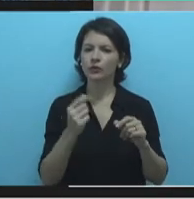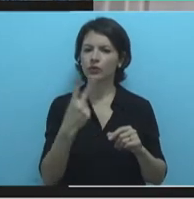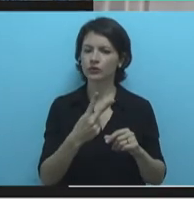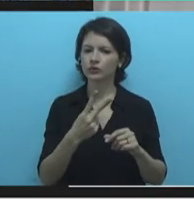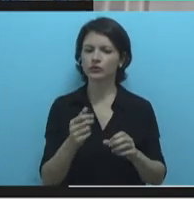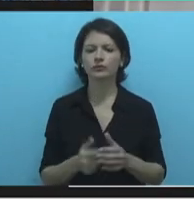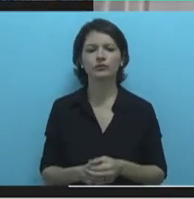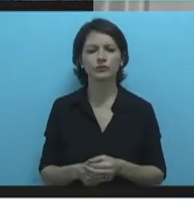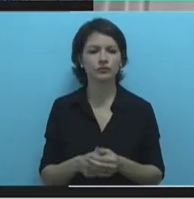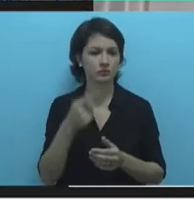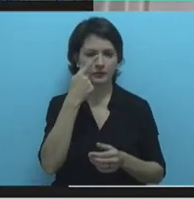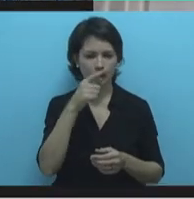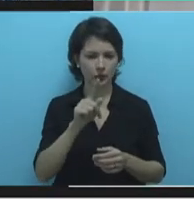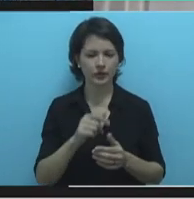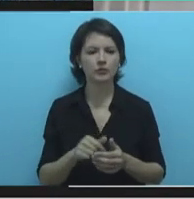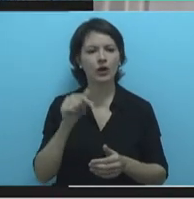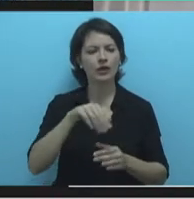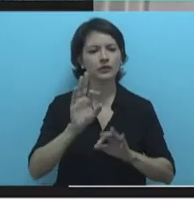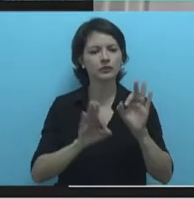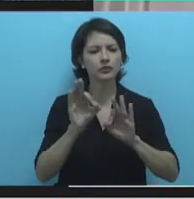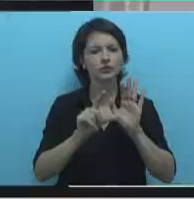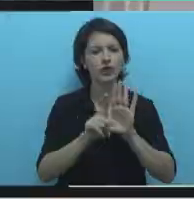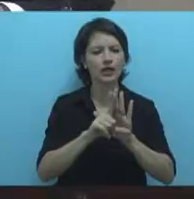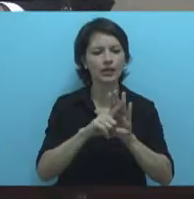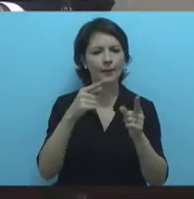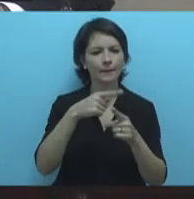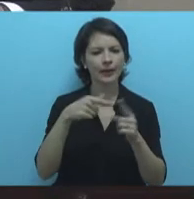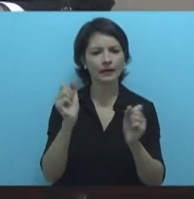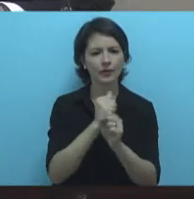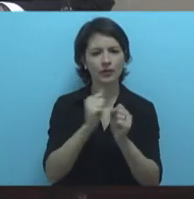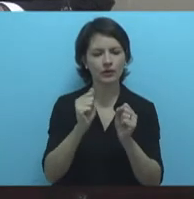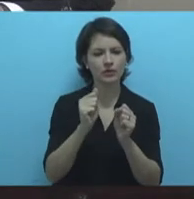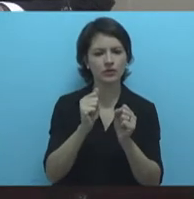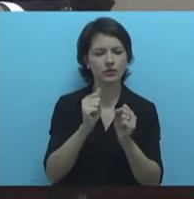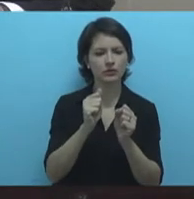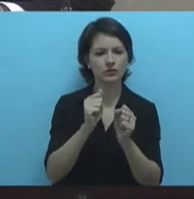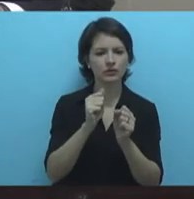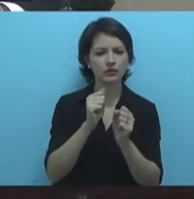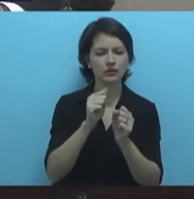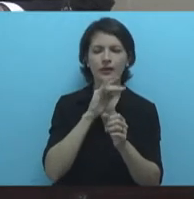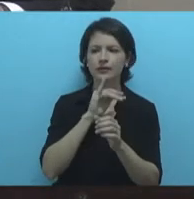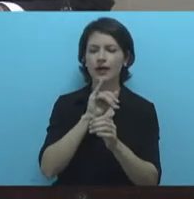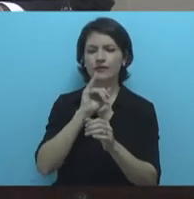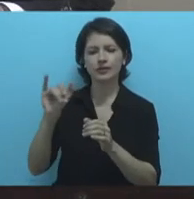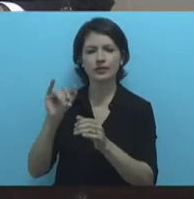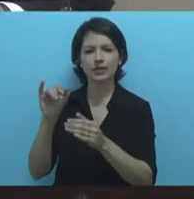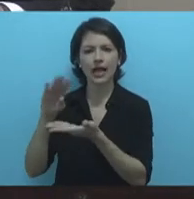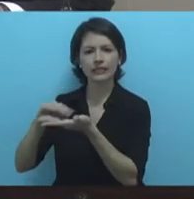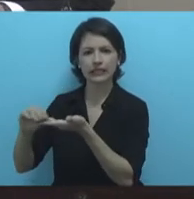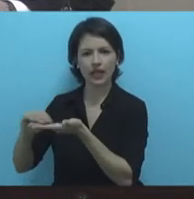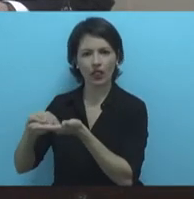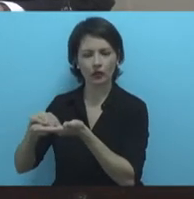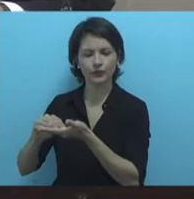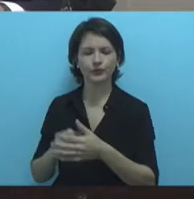2 de forma en consecuencia el proyecto de ley recibe sanción de la cámara de diputados y se comunica a la cámara de